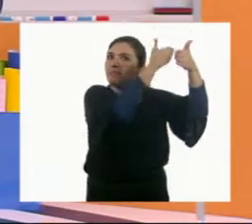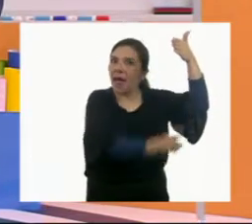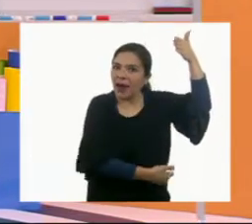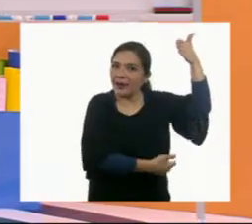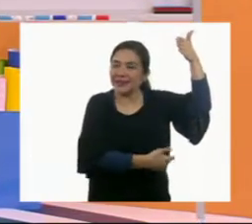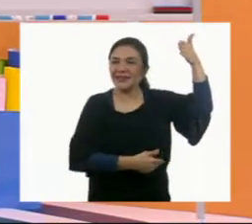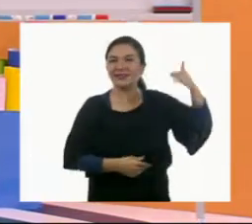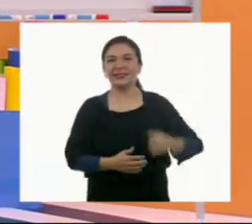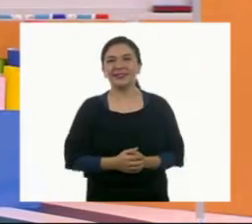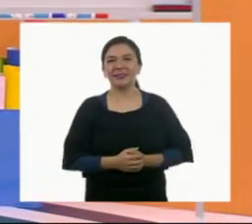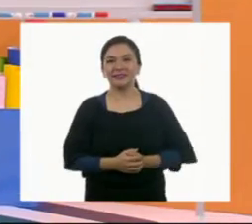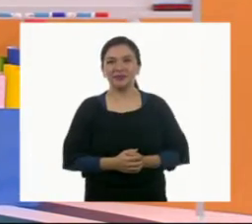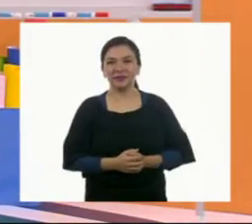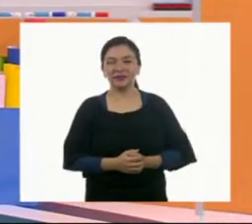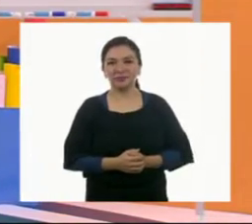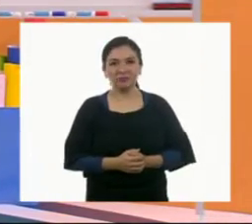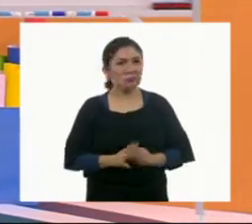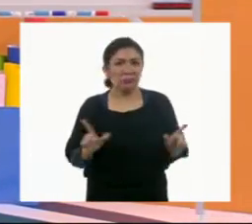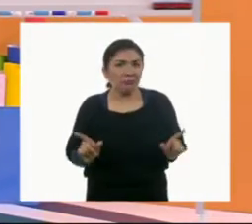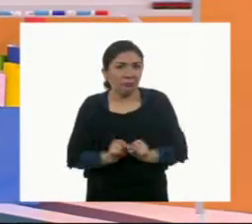pared. Y ya.